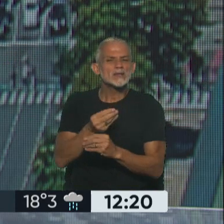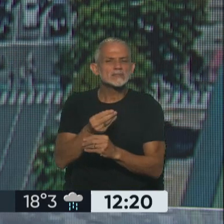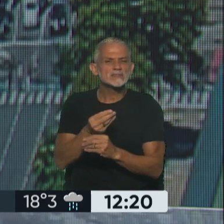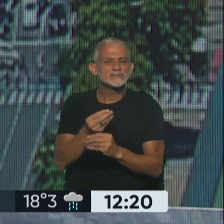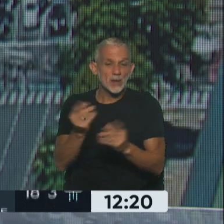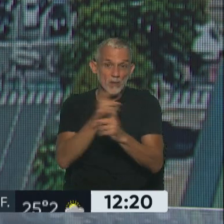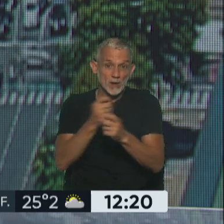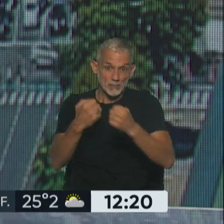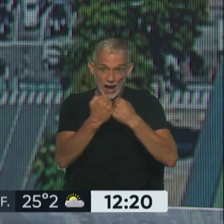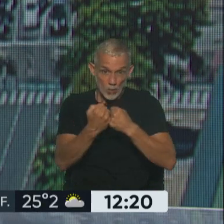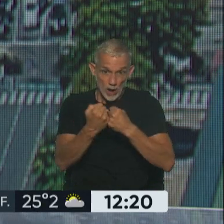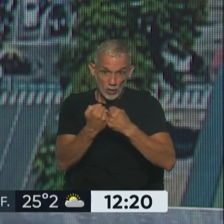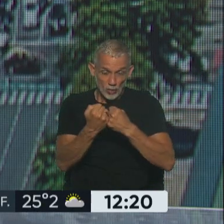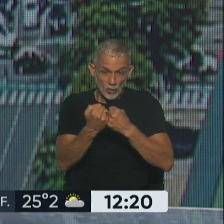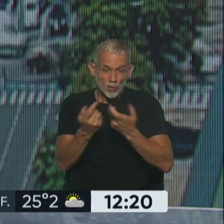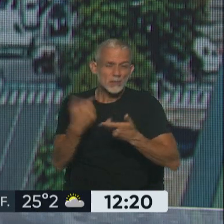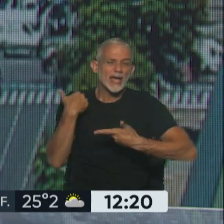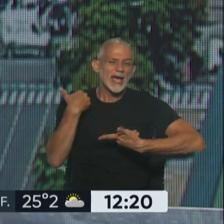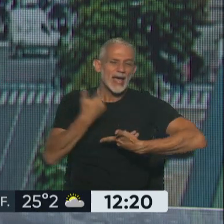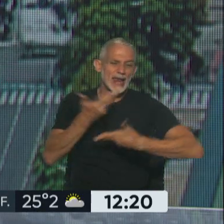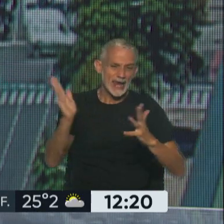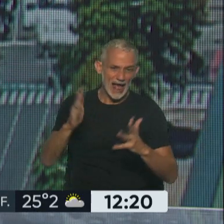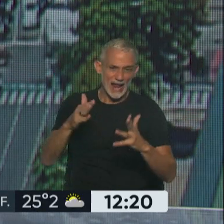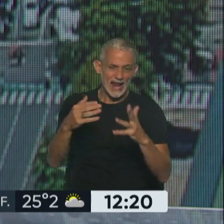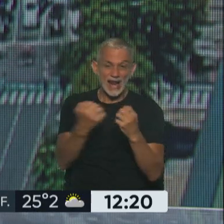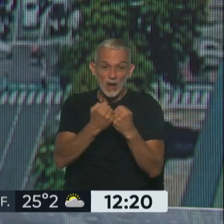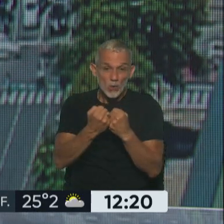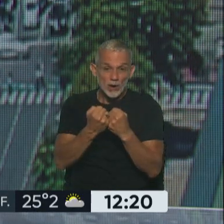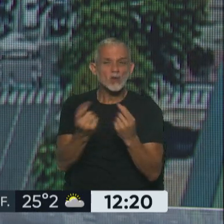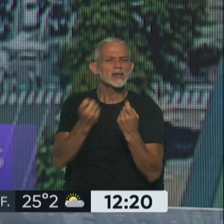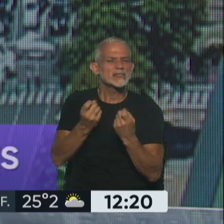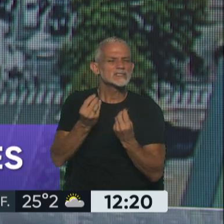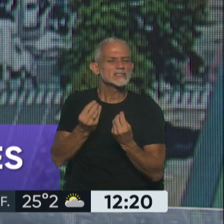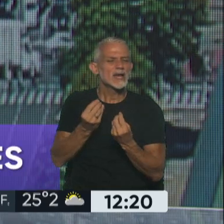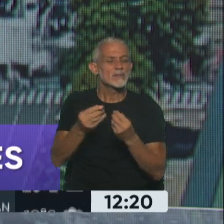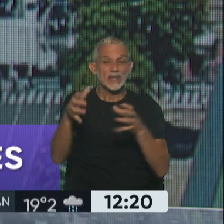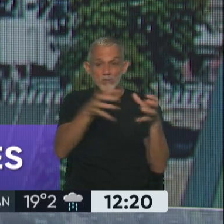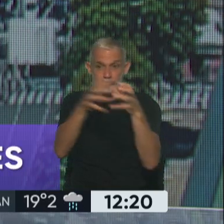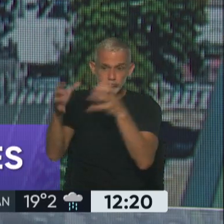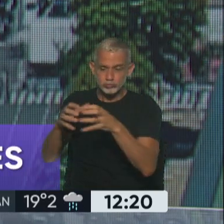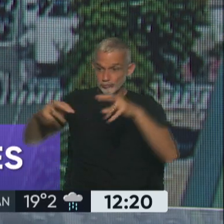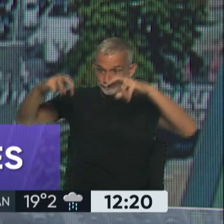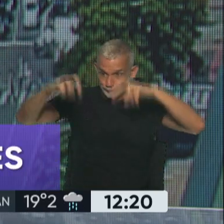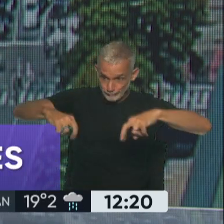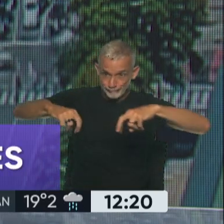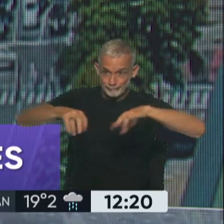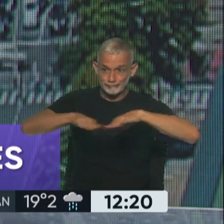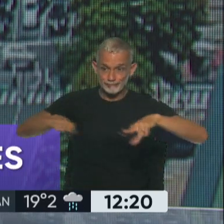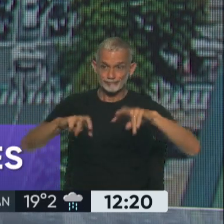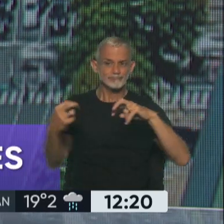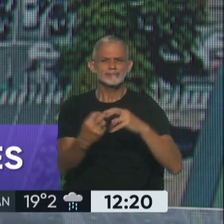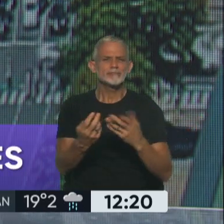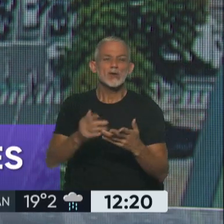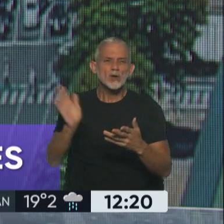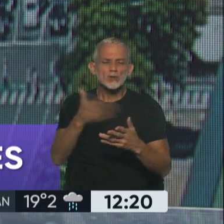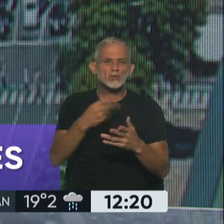es que un acuerdo en general requiere que los sectores que se sienten alrededor de la mesa,